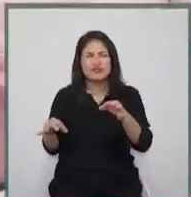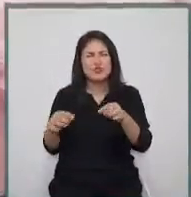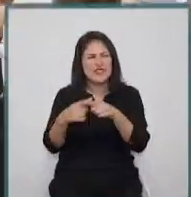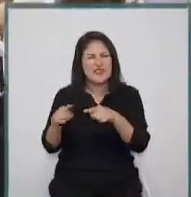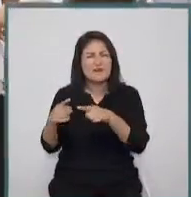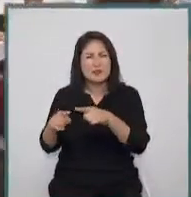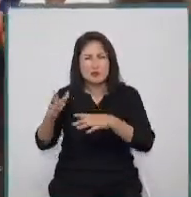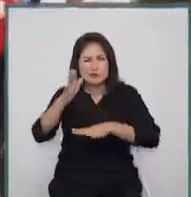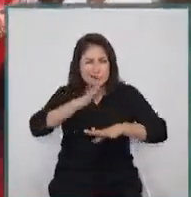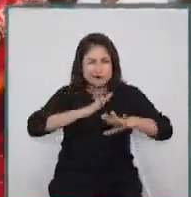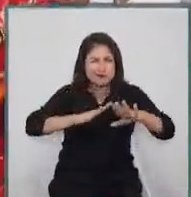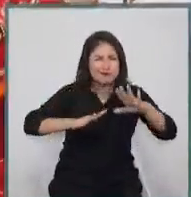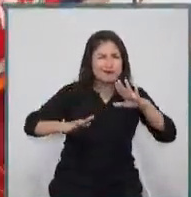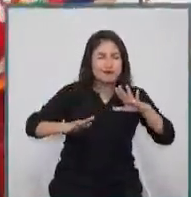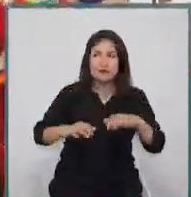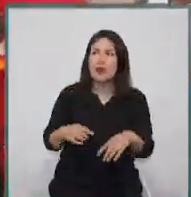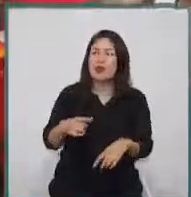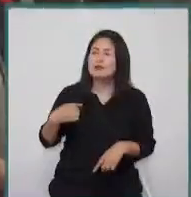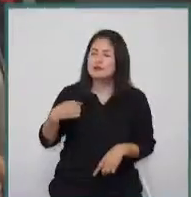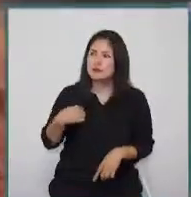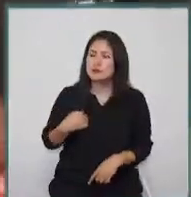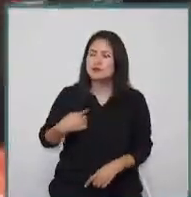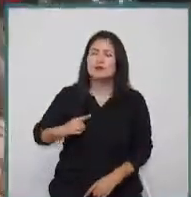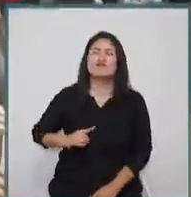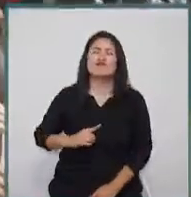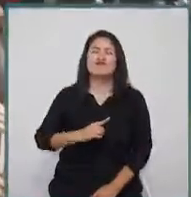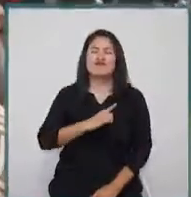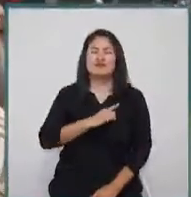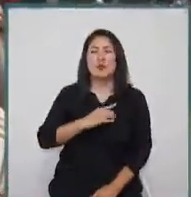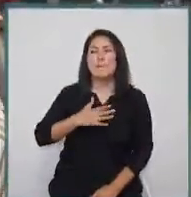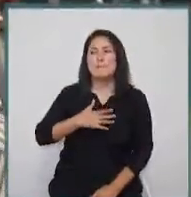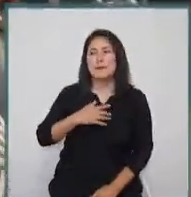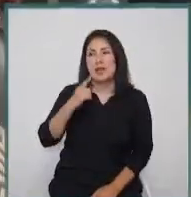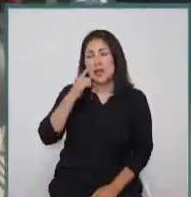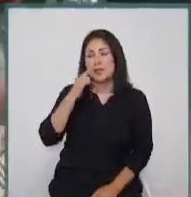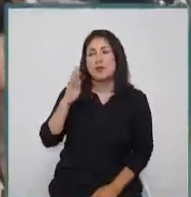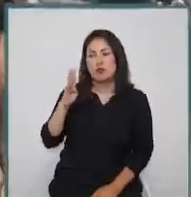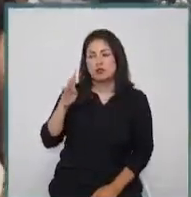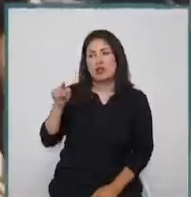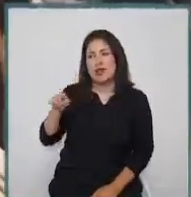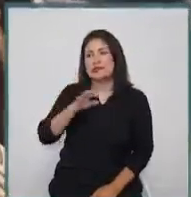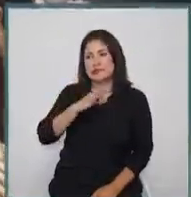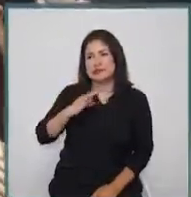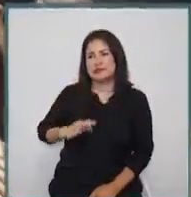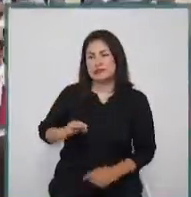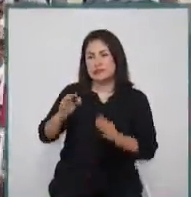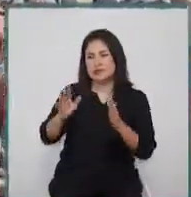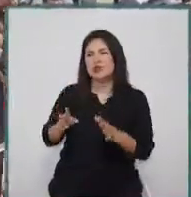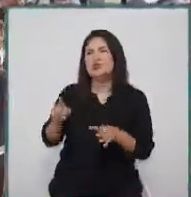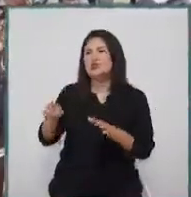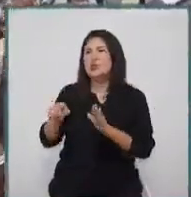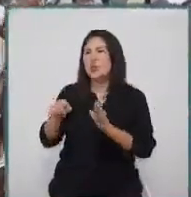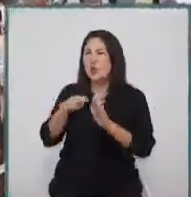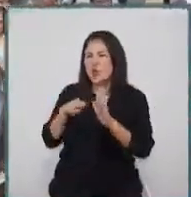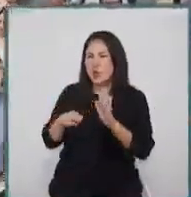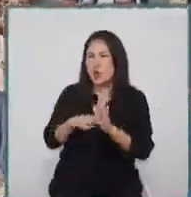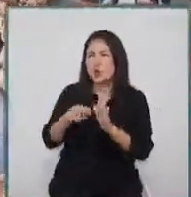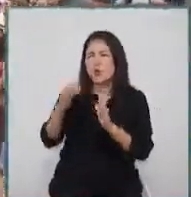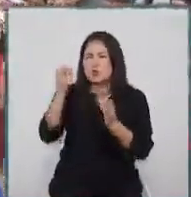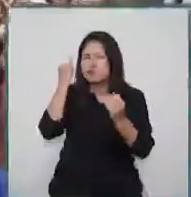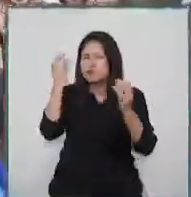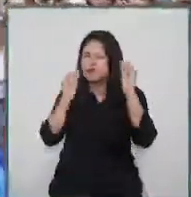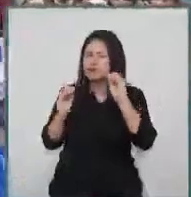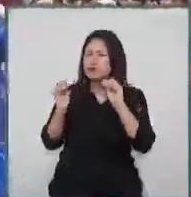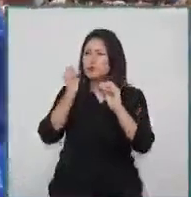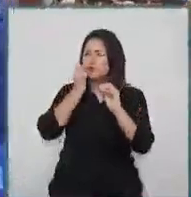ellos tocan, de artes marciales. Para mí es un orgullo, ¿no? Porque mi esposo es chino y sus normas, sus ideales